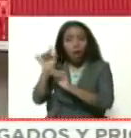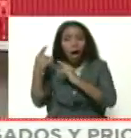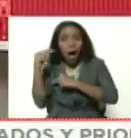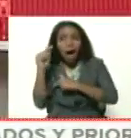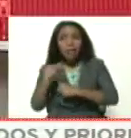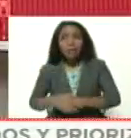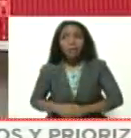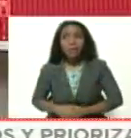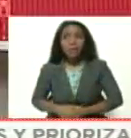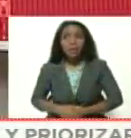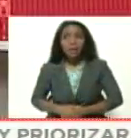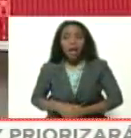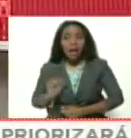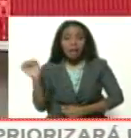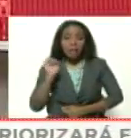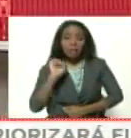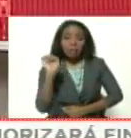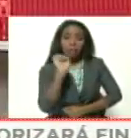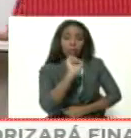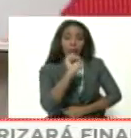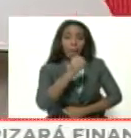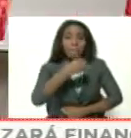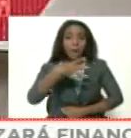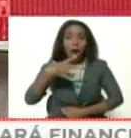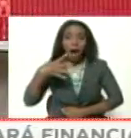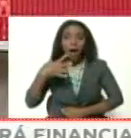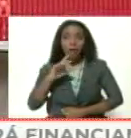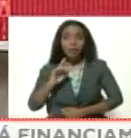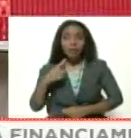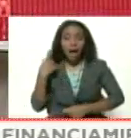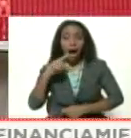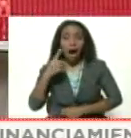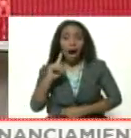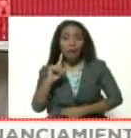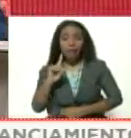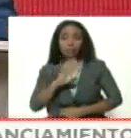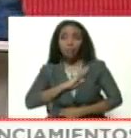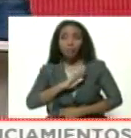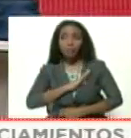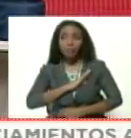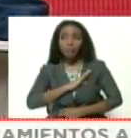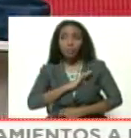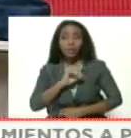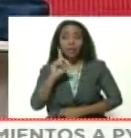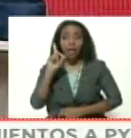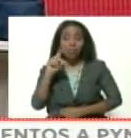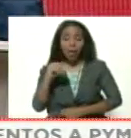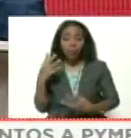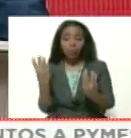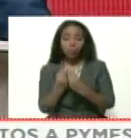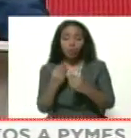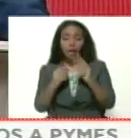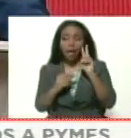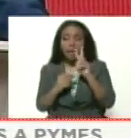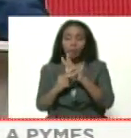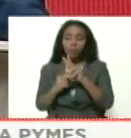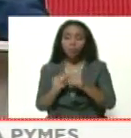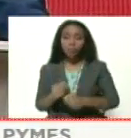en una camioneta Hilux blanca, de la cual tenemos, por supuesto, la capturamos también conjuntamente con